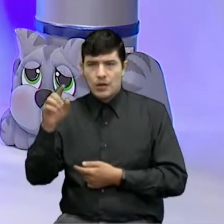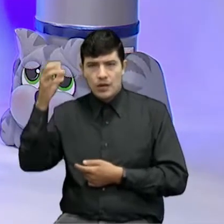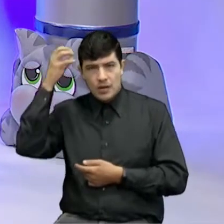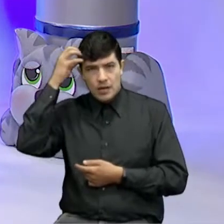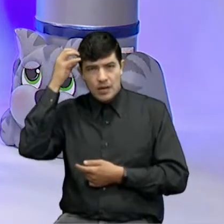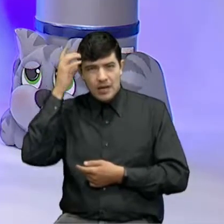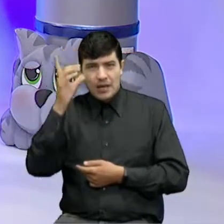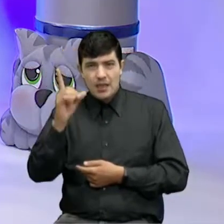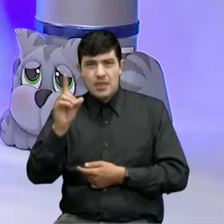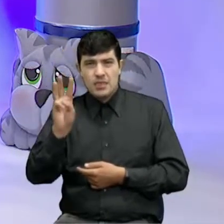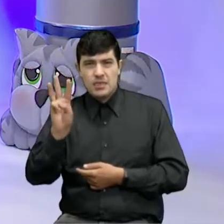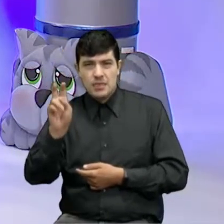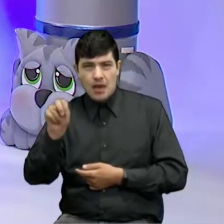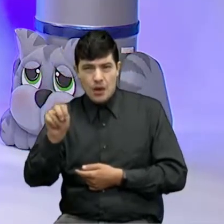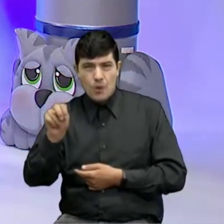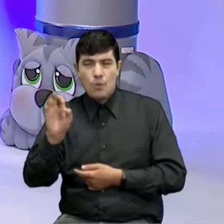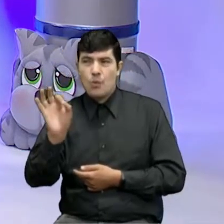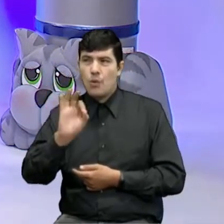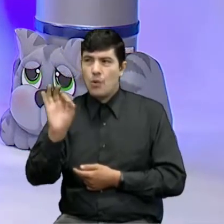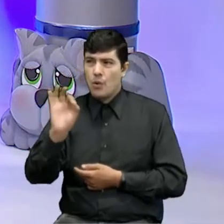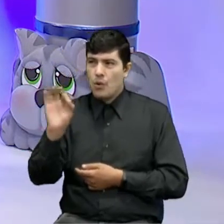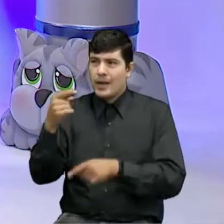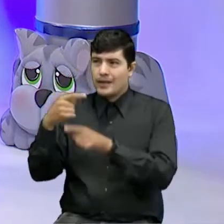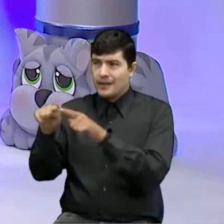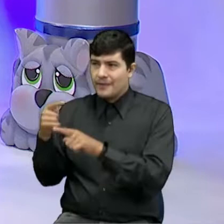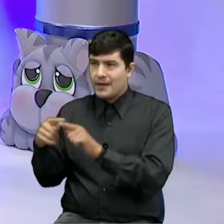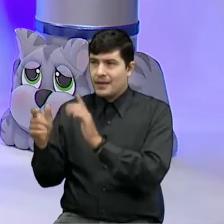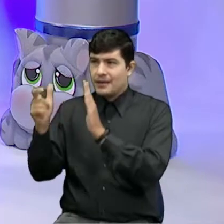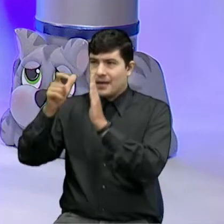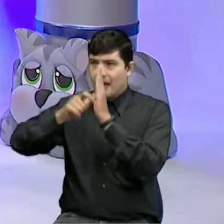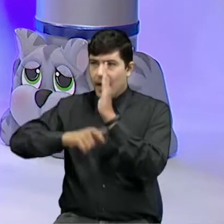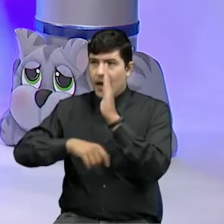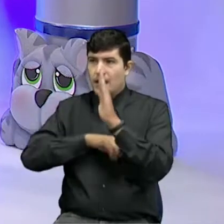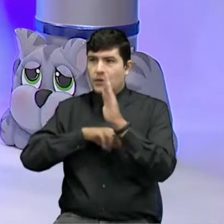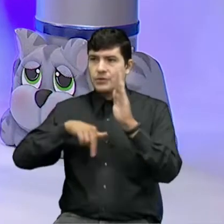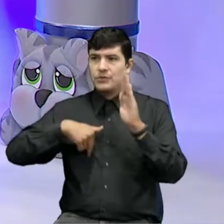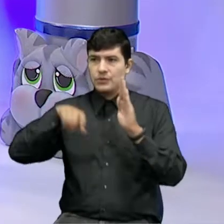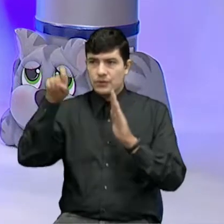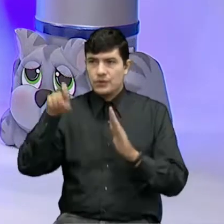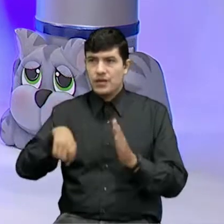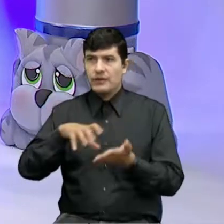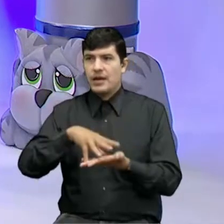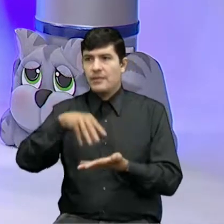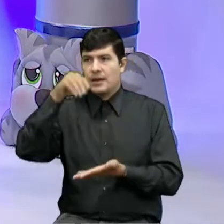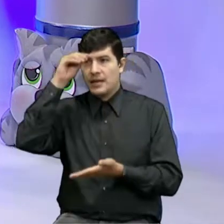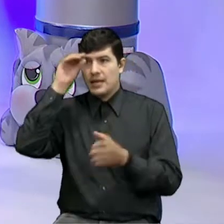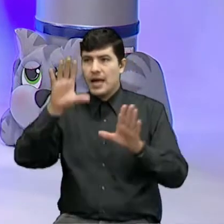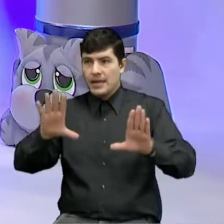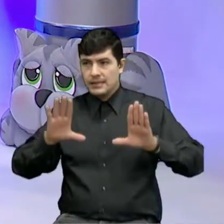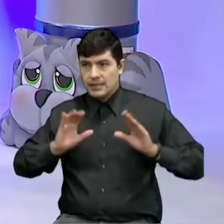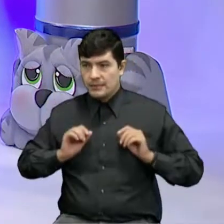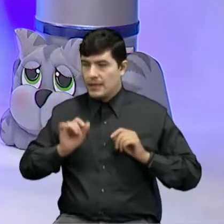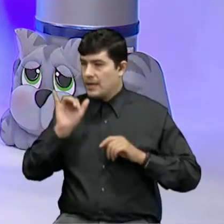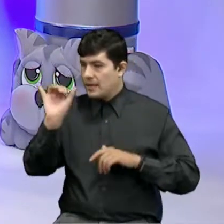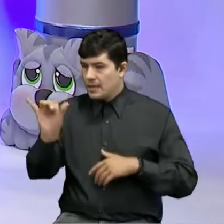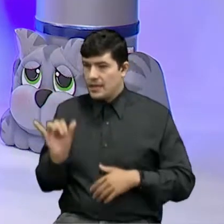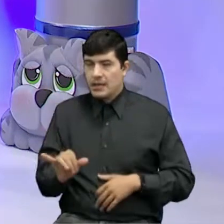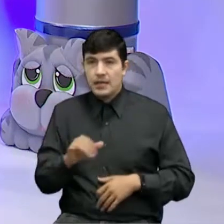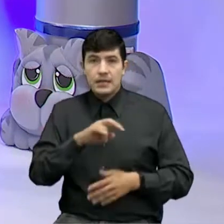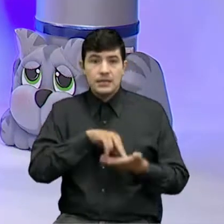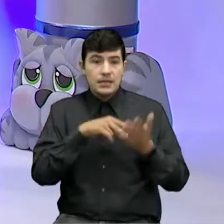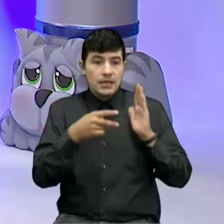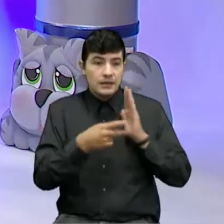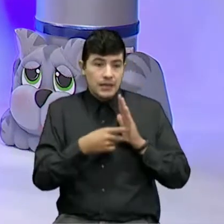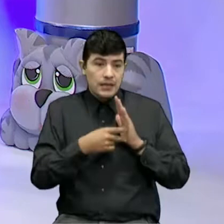o lo que diferentes diagnósticos, tenemos que aceptarlos tal como ellos, como son. No es que sean